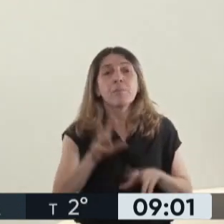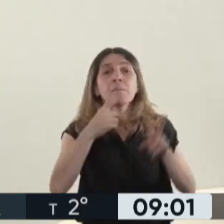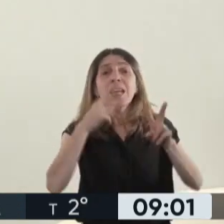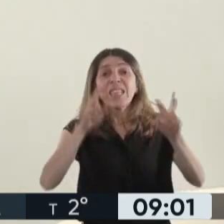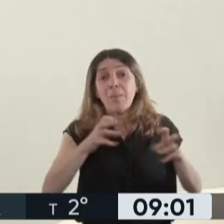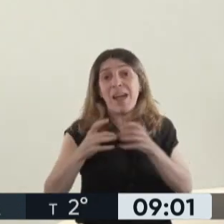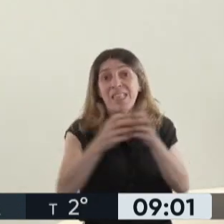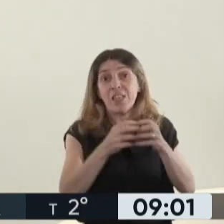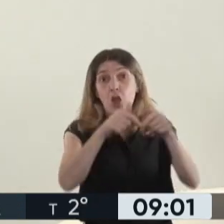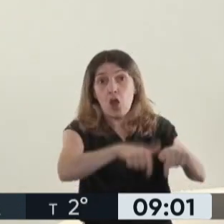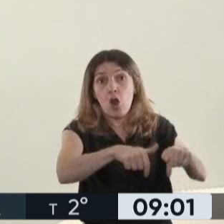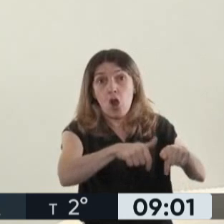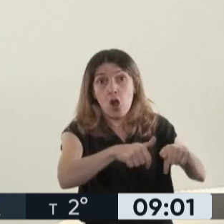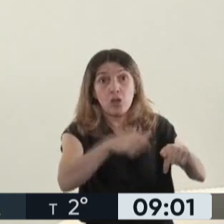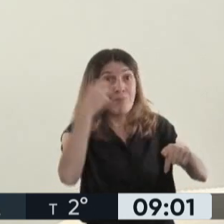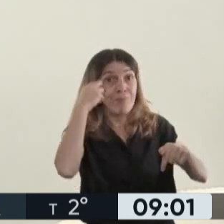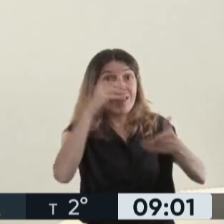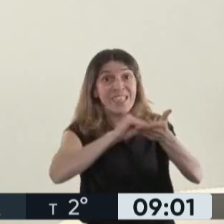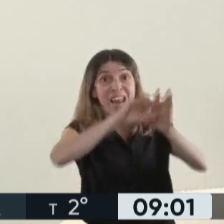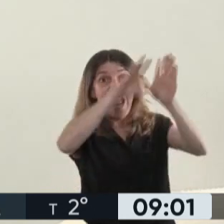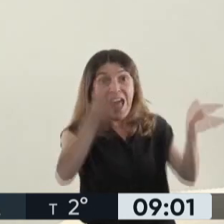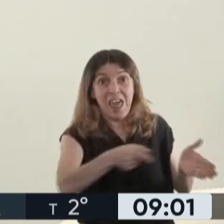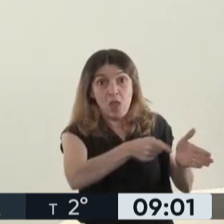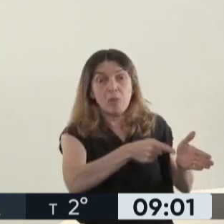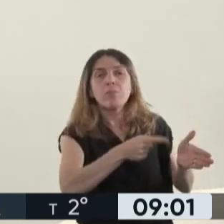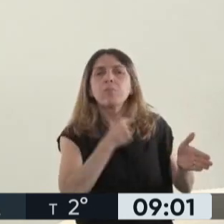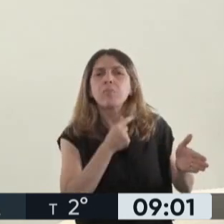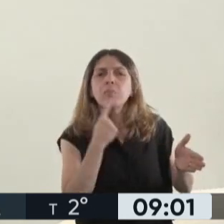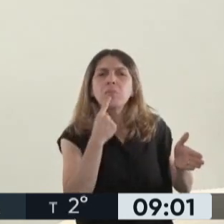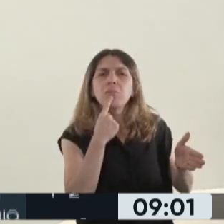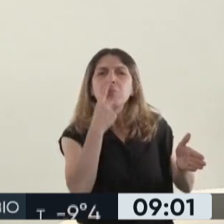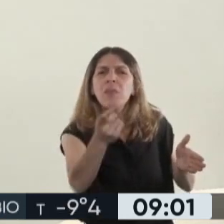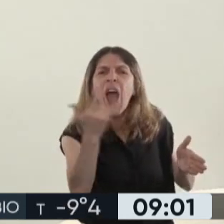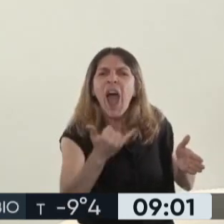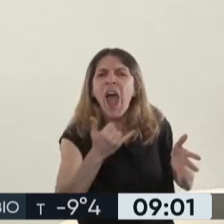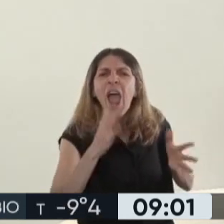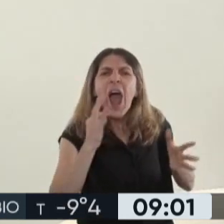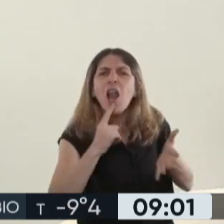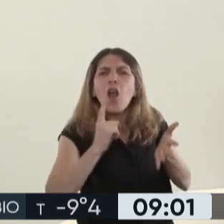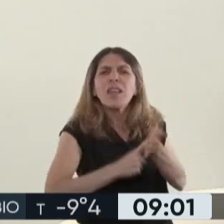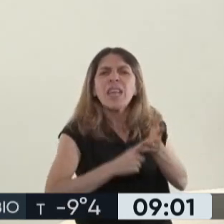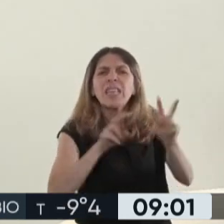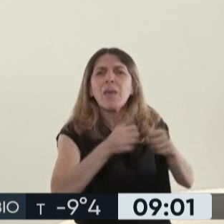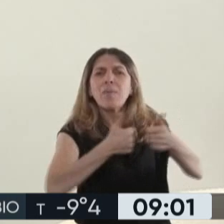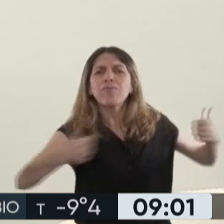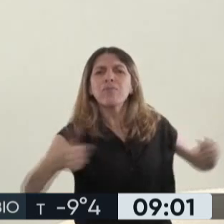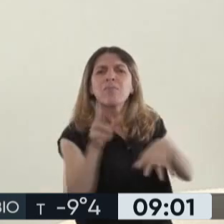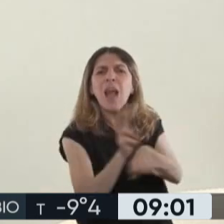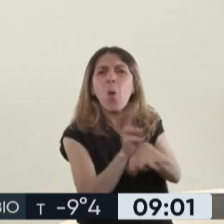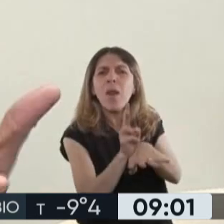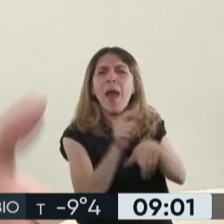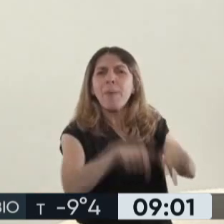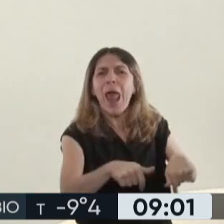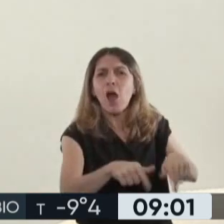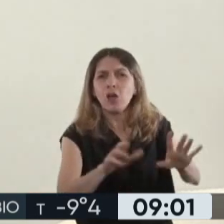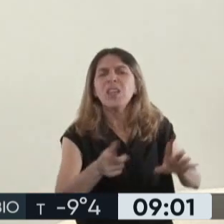sesión de hoy en el Senado y quería consultarle si se tomó alguna medida especial de seguridad para el operativo de hoy,